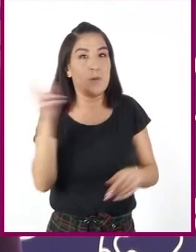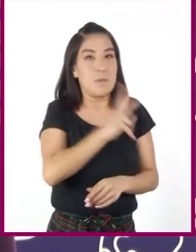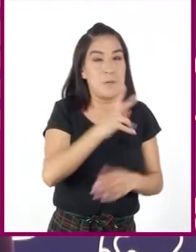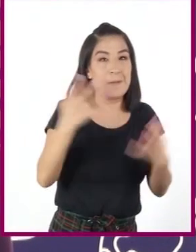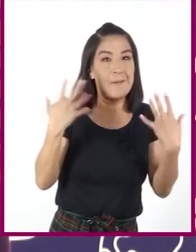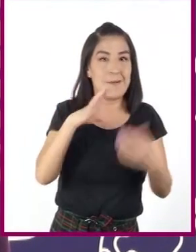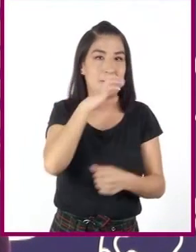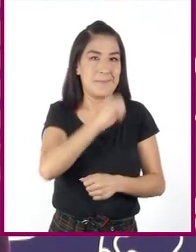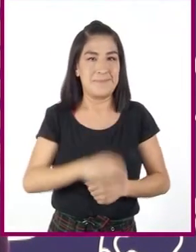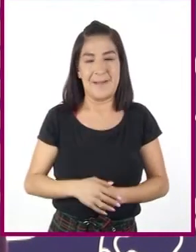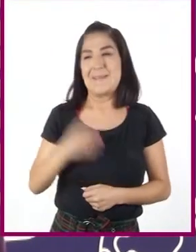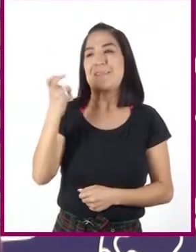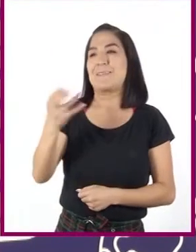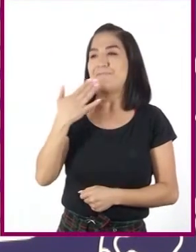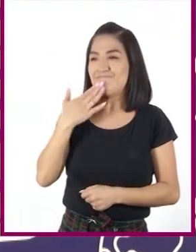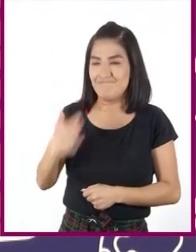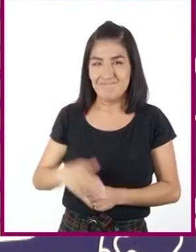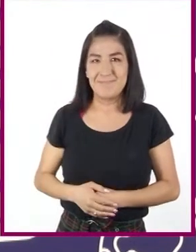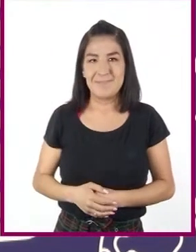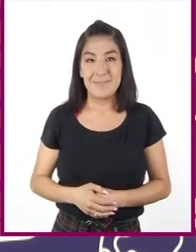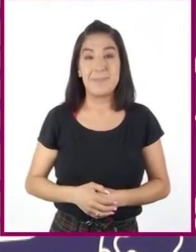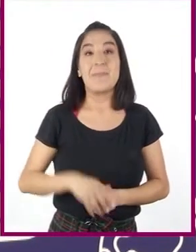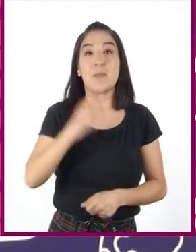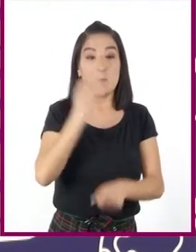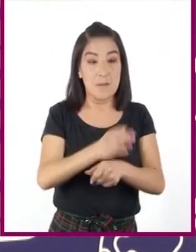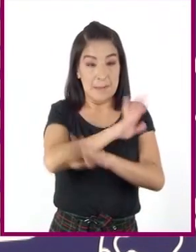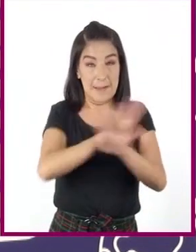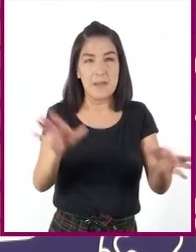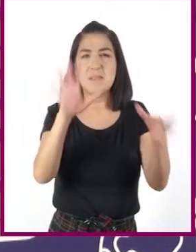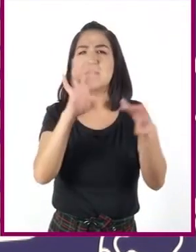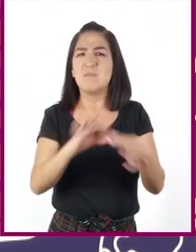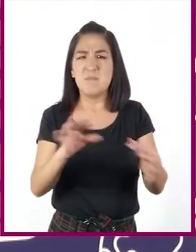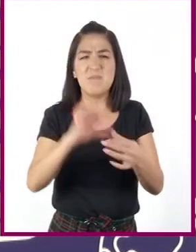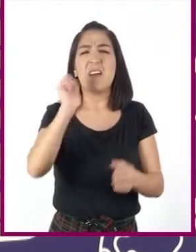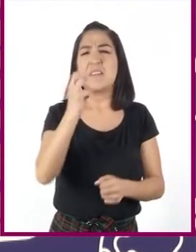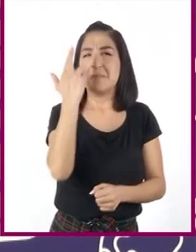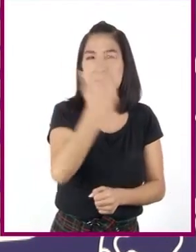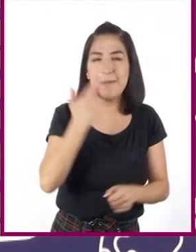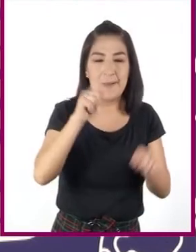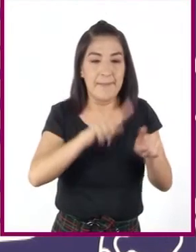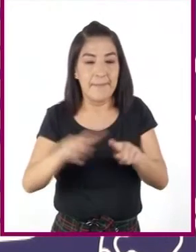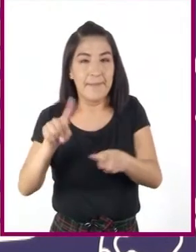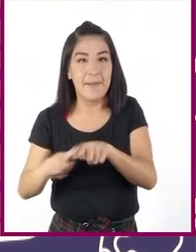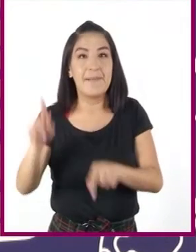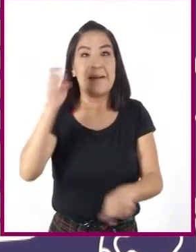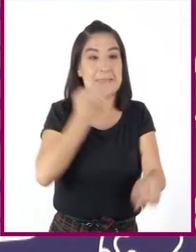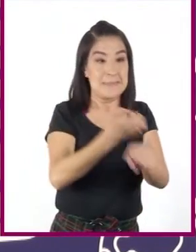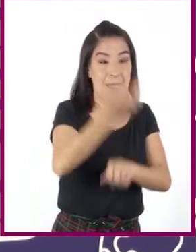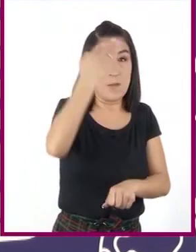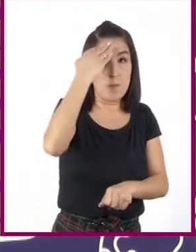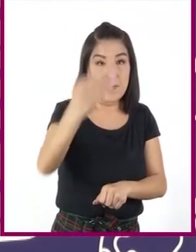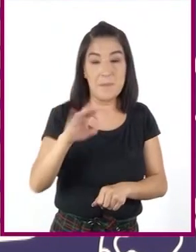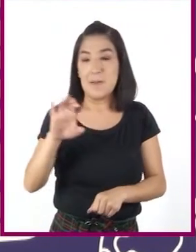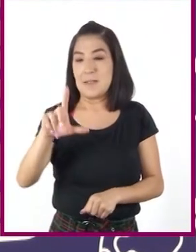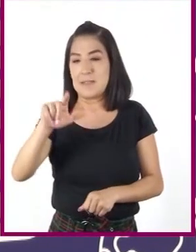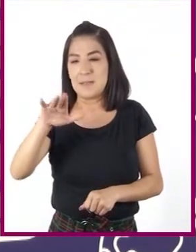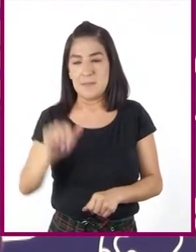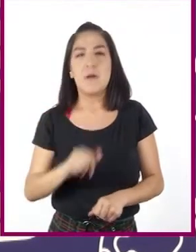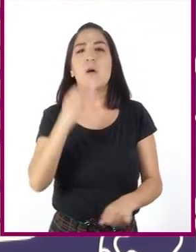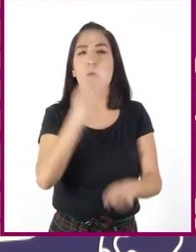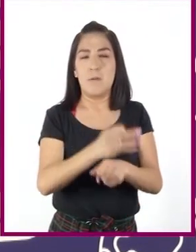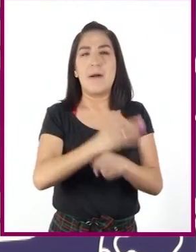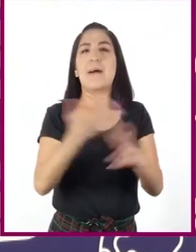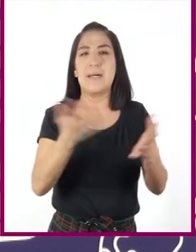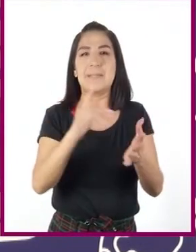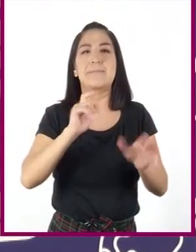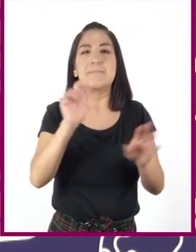dicho. Ahora que ya revisamos las diferencias entre el clima y el estado del tiempo, trabajemos elaborando el